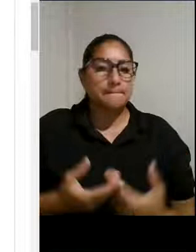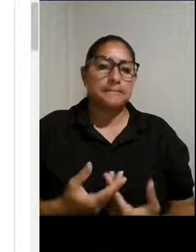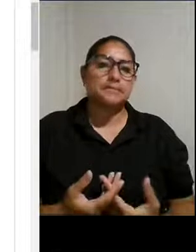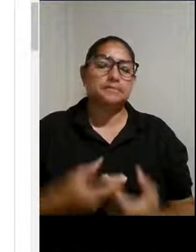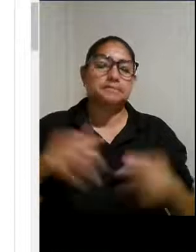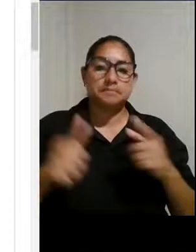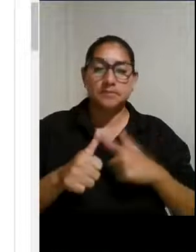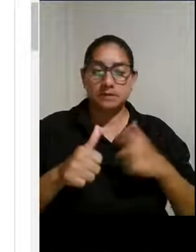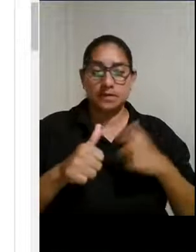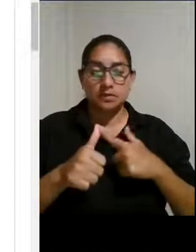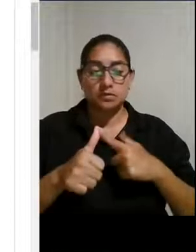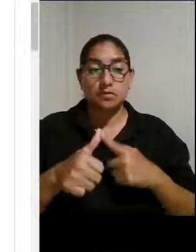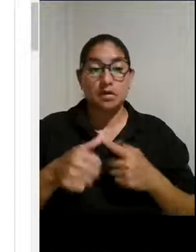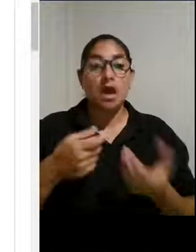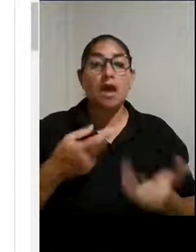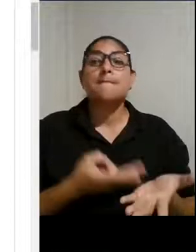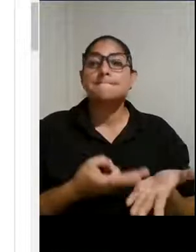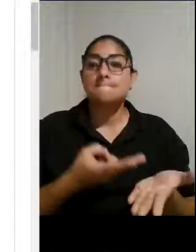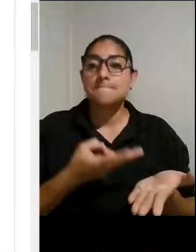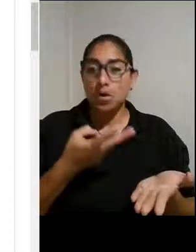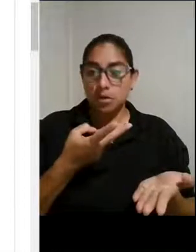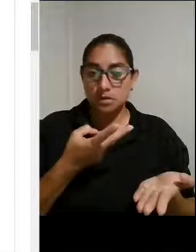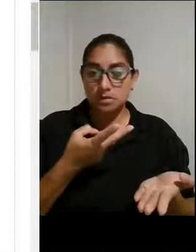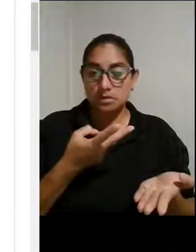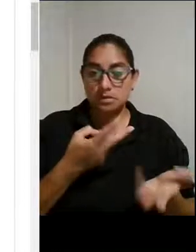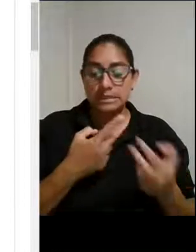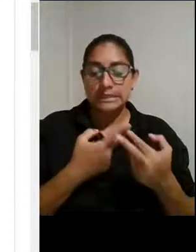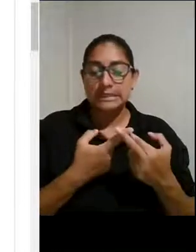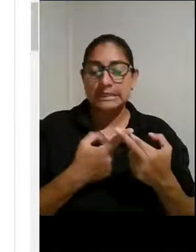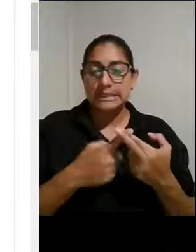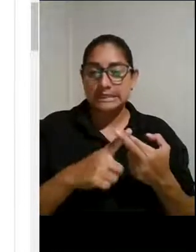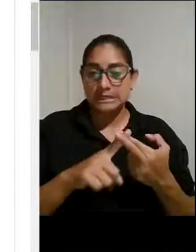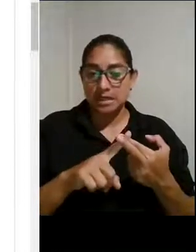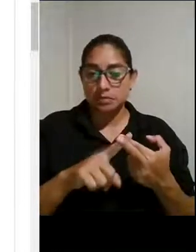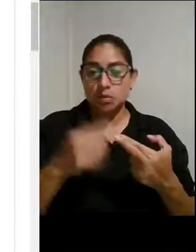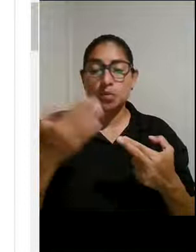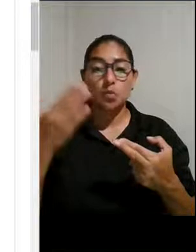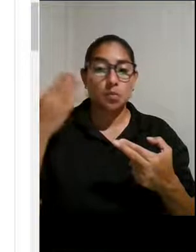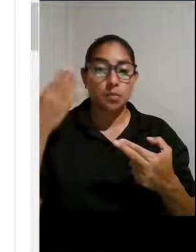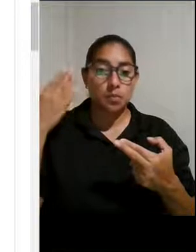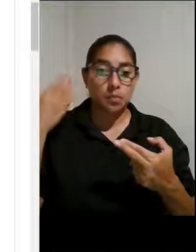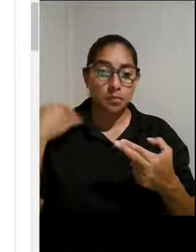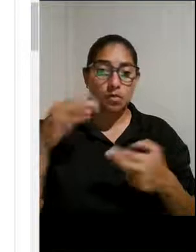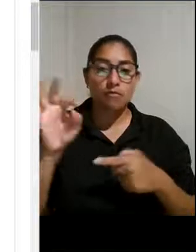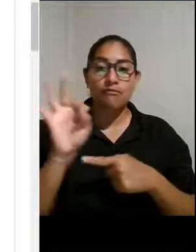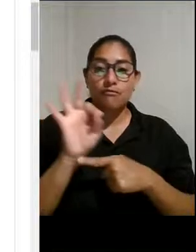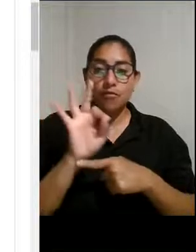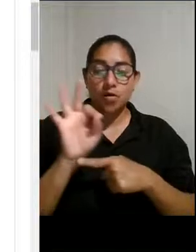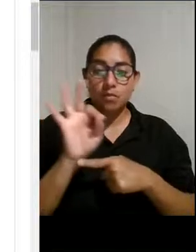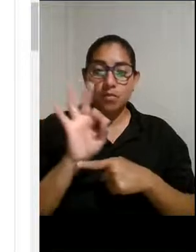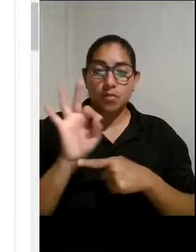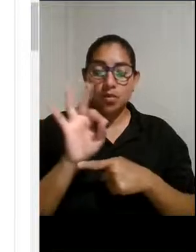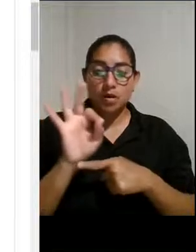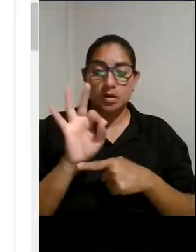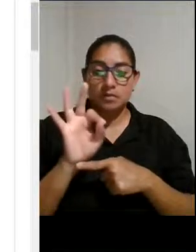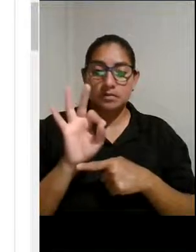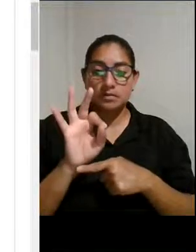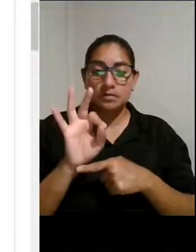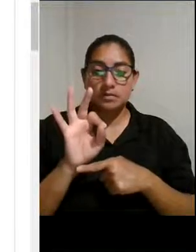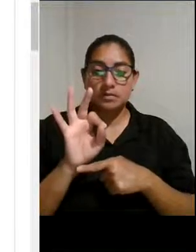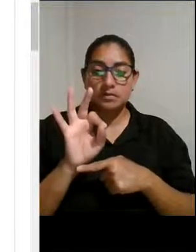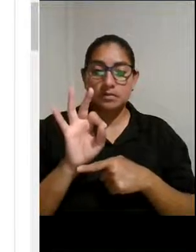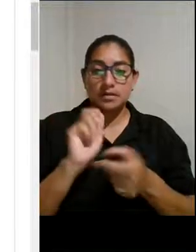agregar valores iniciales, como lo vimos en la fórmula de el cambio